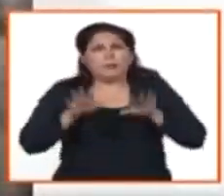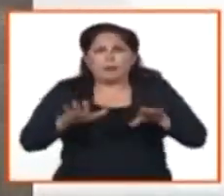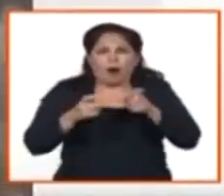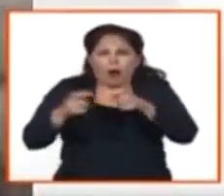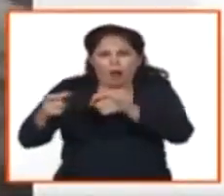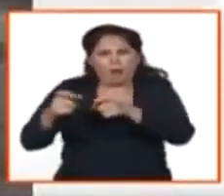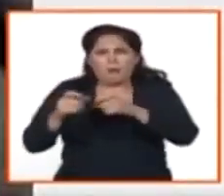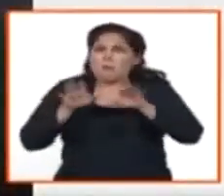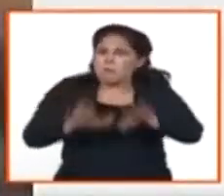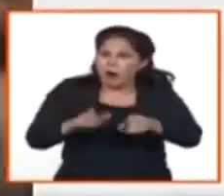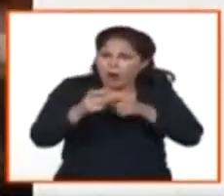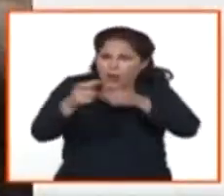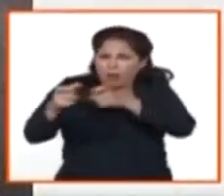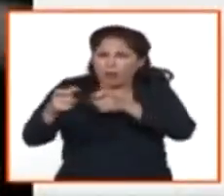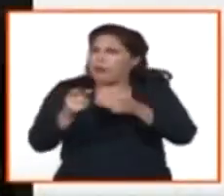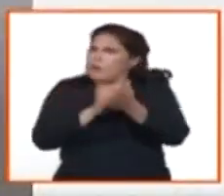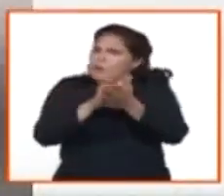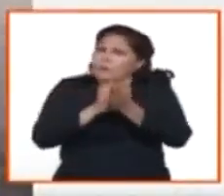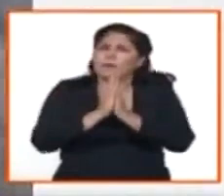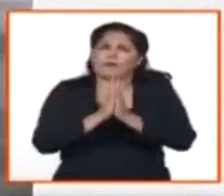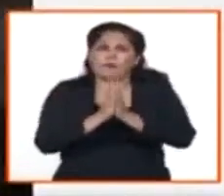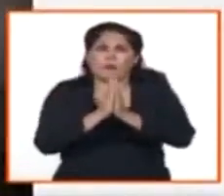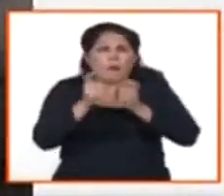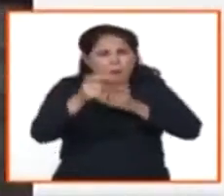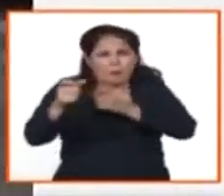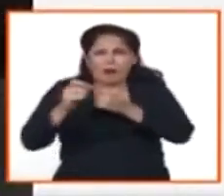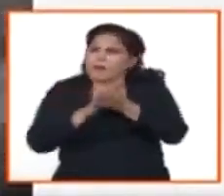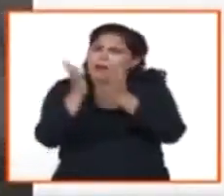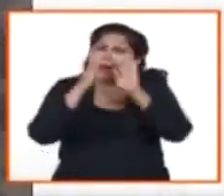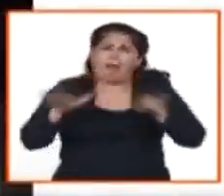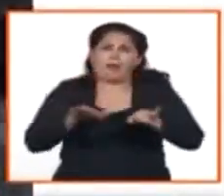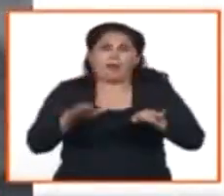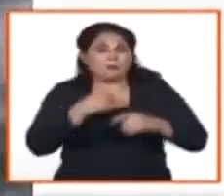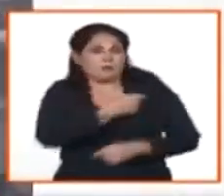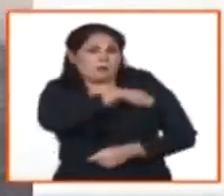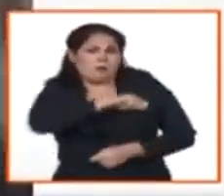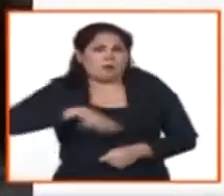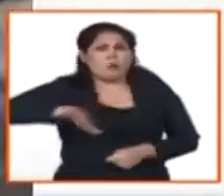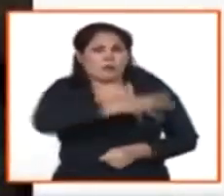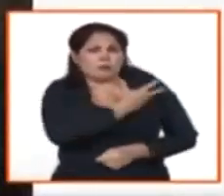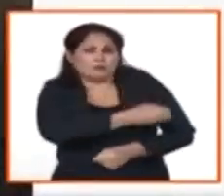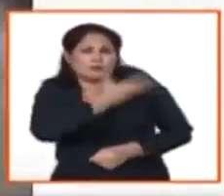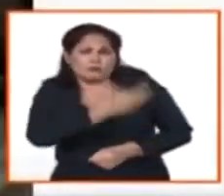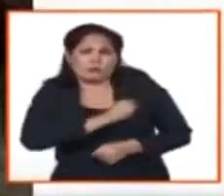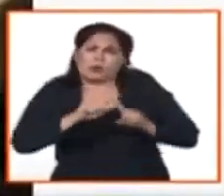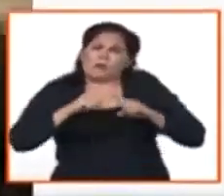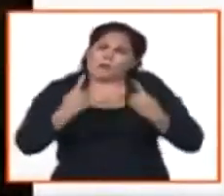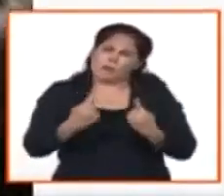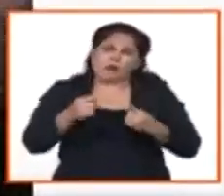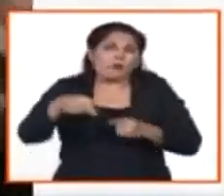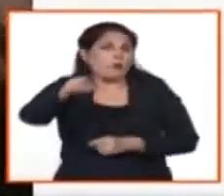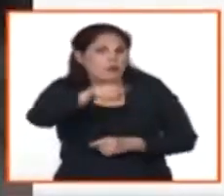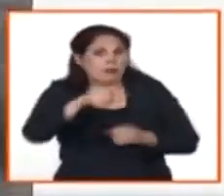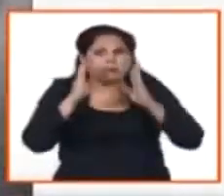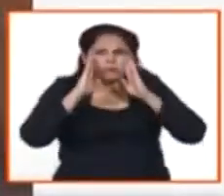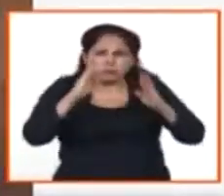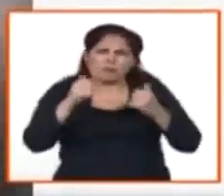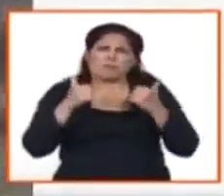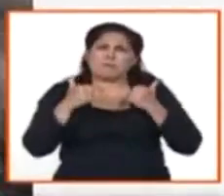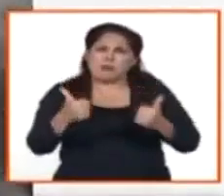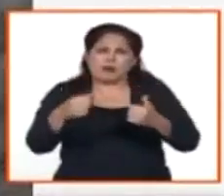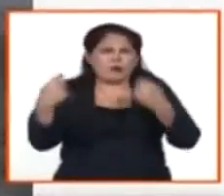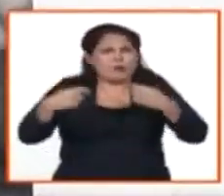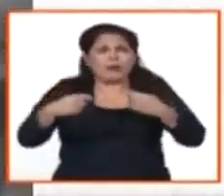Stop sending weapons. Stop training the military. Stop using Russia or stop using Ukraine as a proxy against Russia. No to